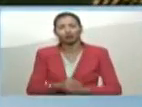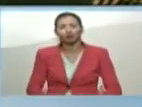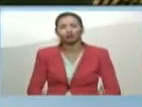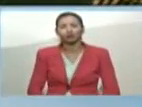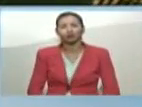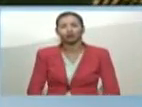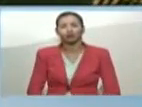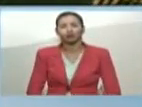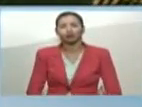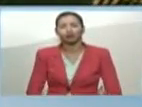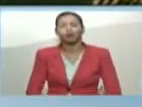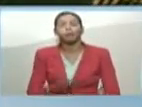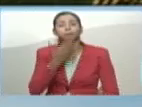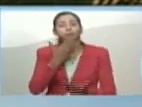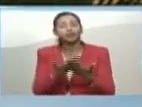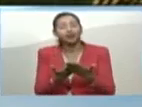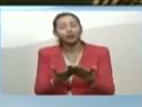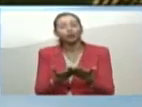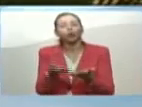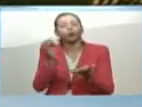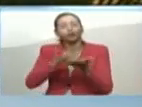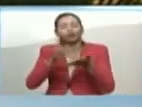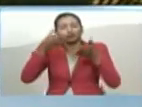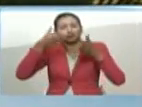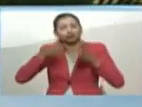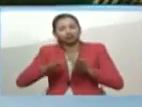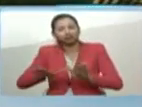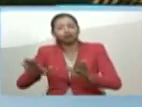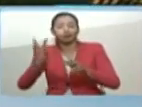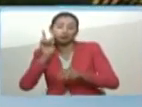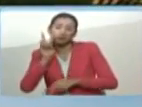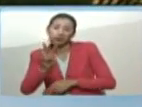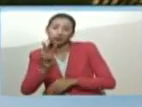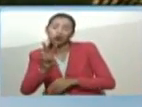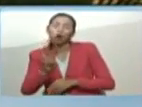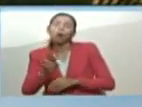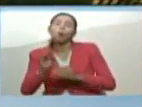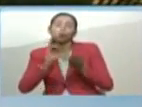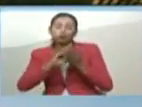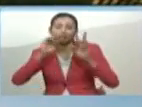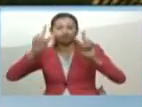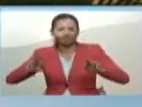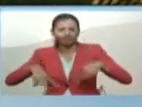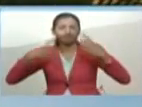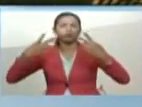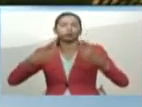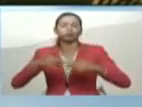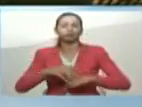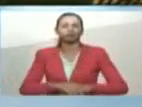Pidamos el renacimiento. Viendo el nacimiento, pidamos el renacimiento.